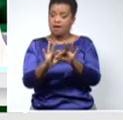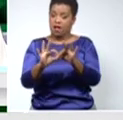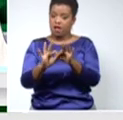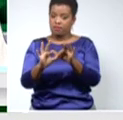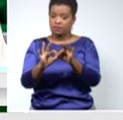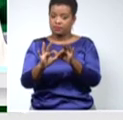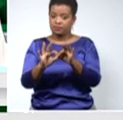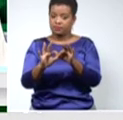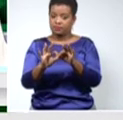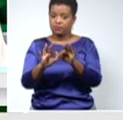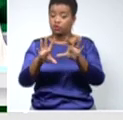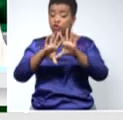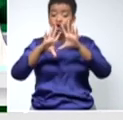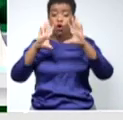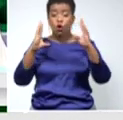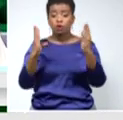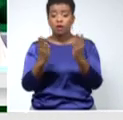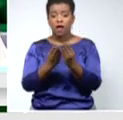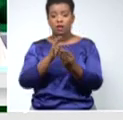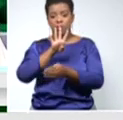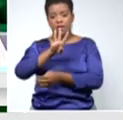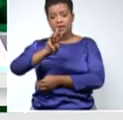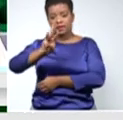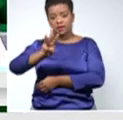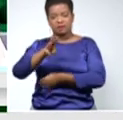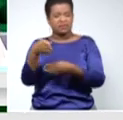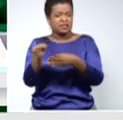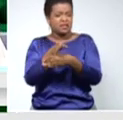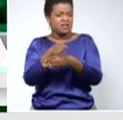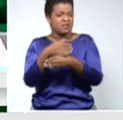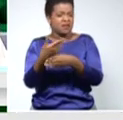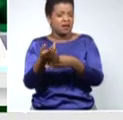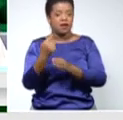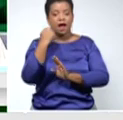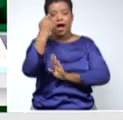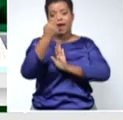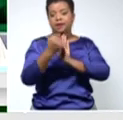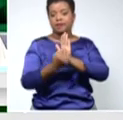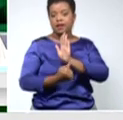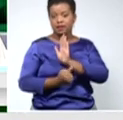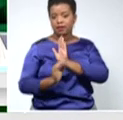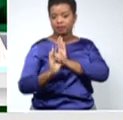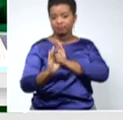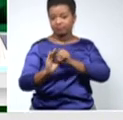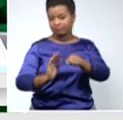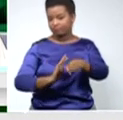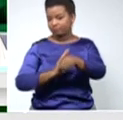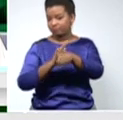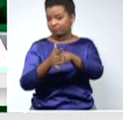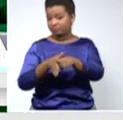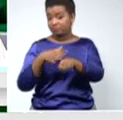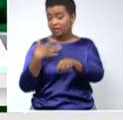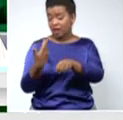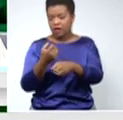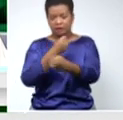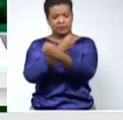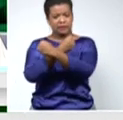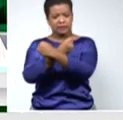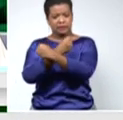lo cual traduce una de las características de esta enfermedad, que es los riesgos que se